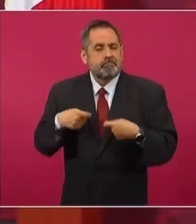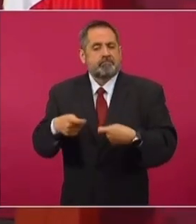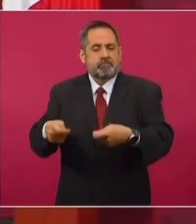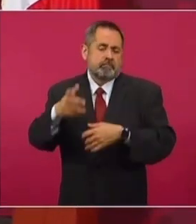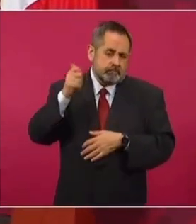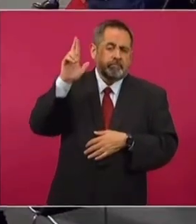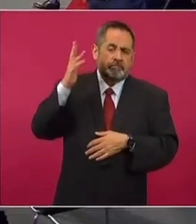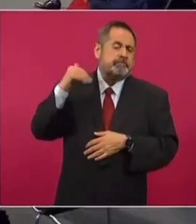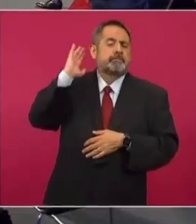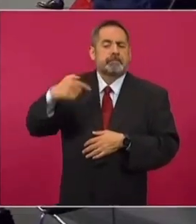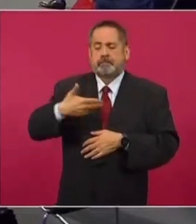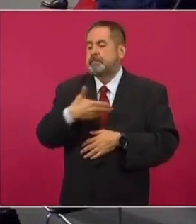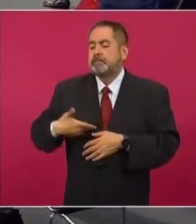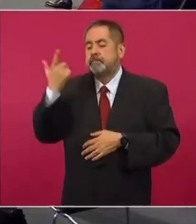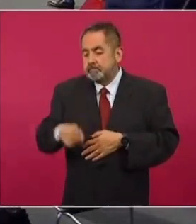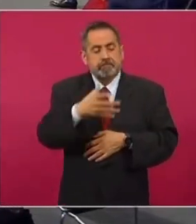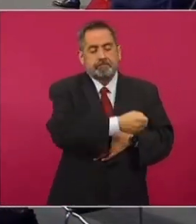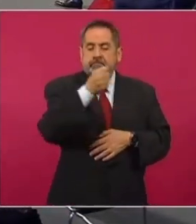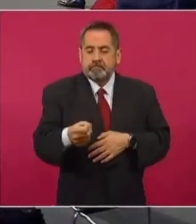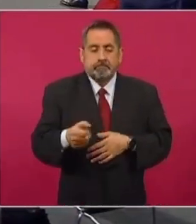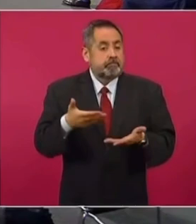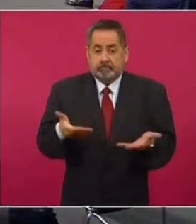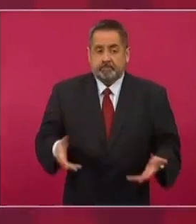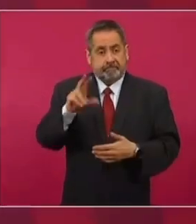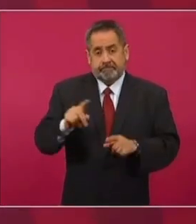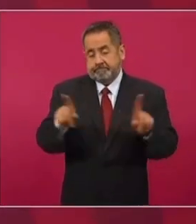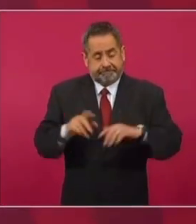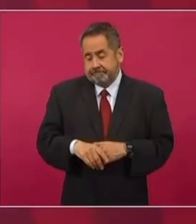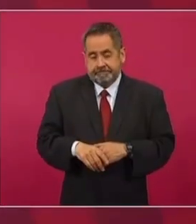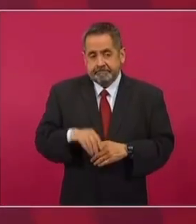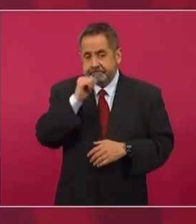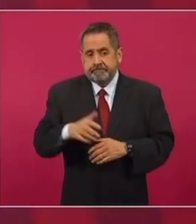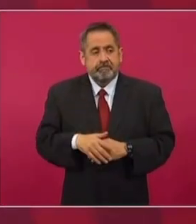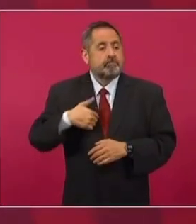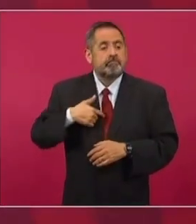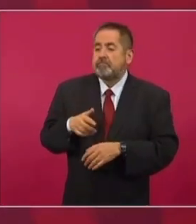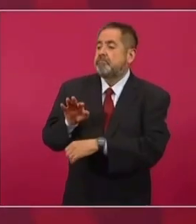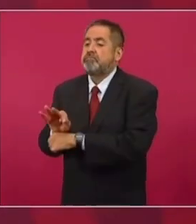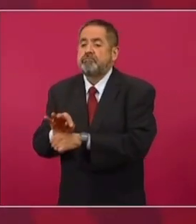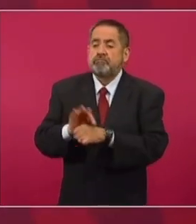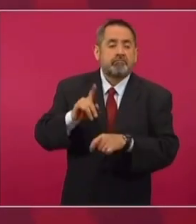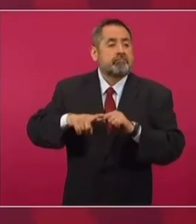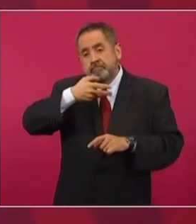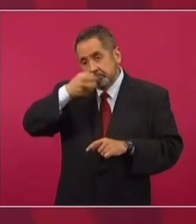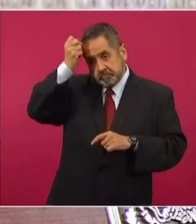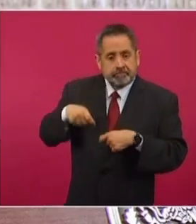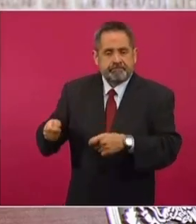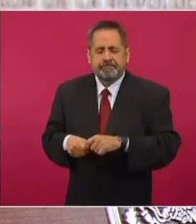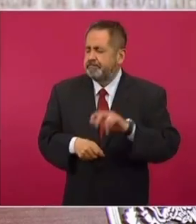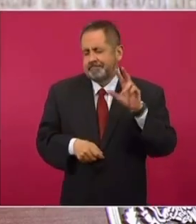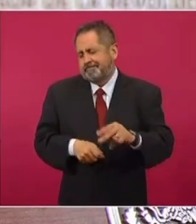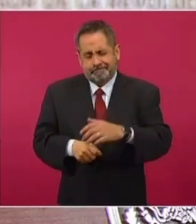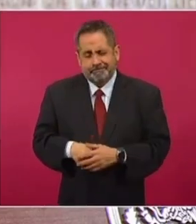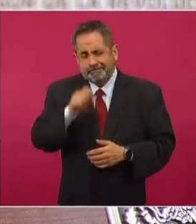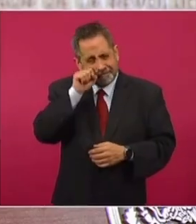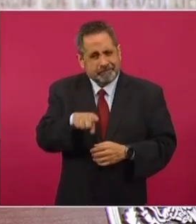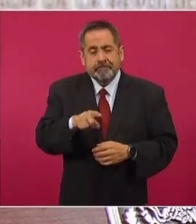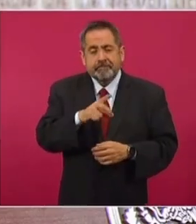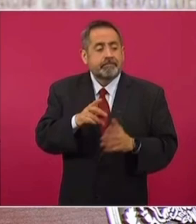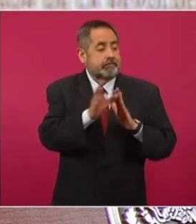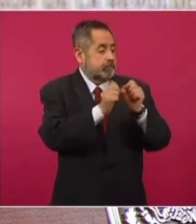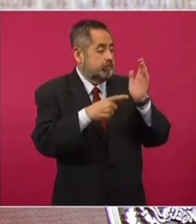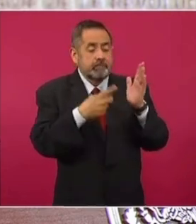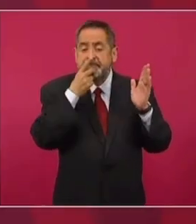Así era. Pues ahora no, no tiene por qué haber tapadismo. Además, se debe de acabar la simulación porque la